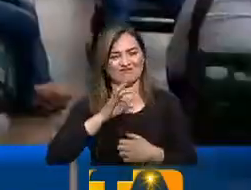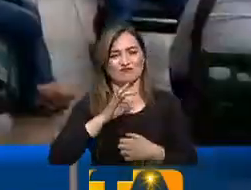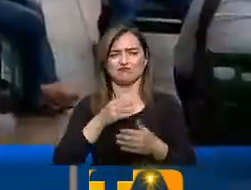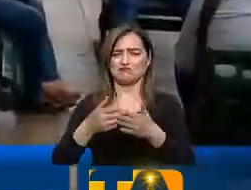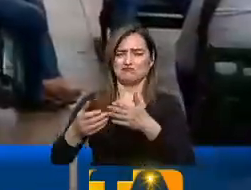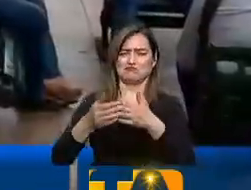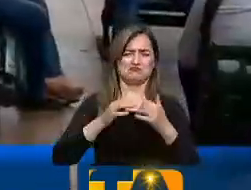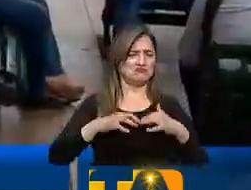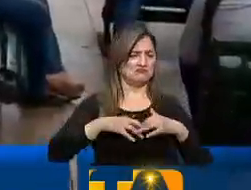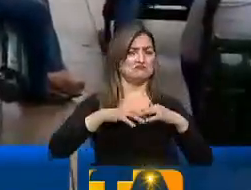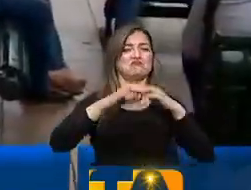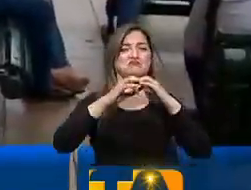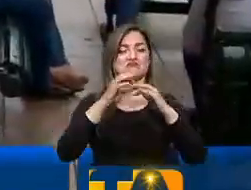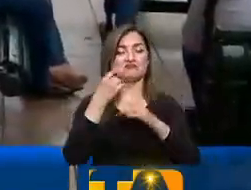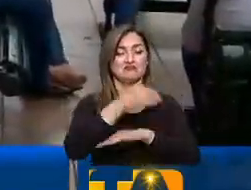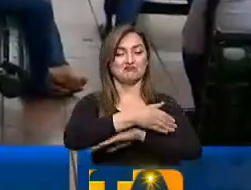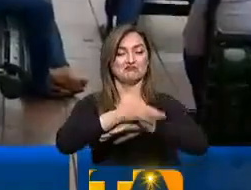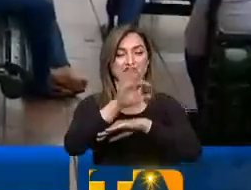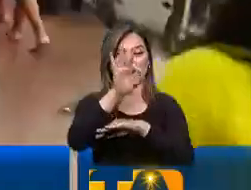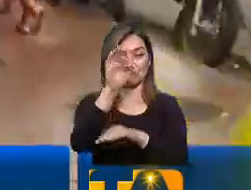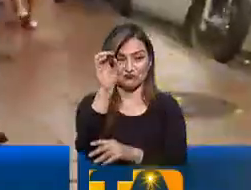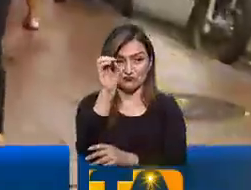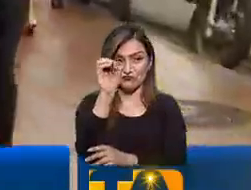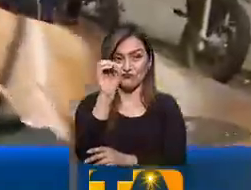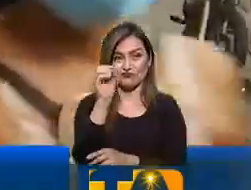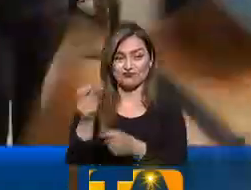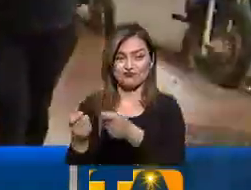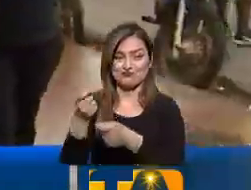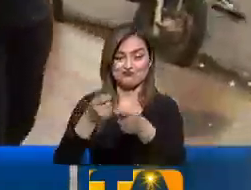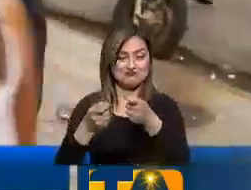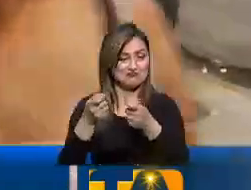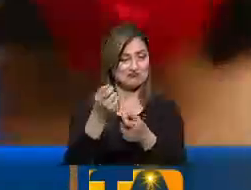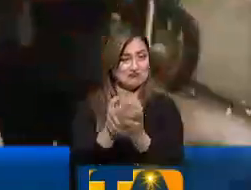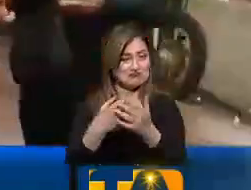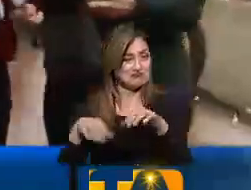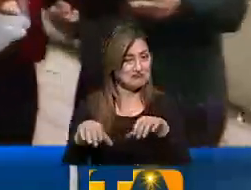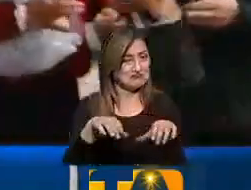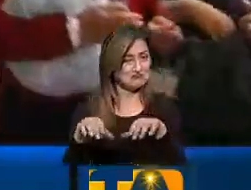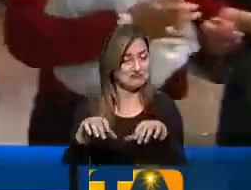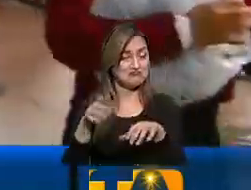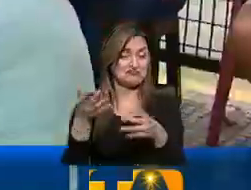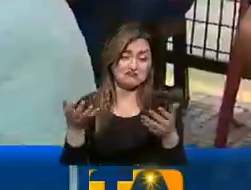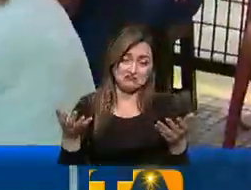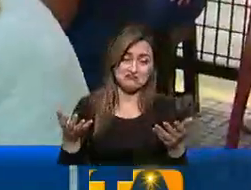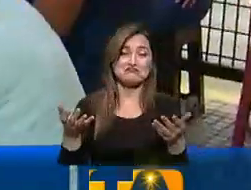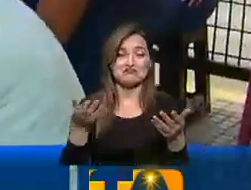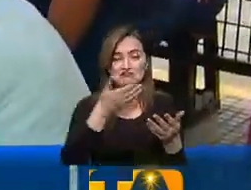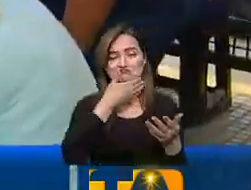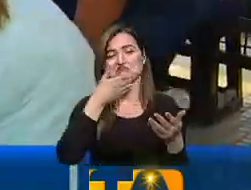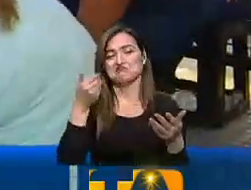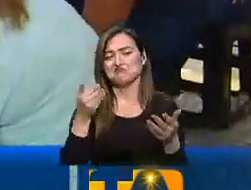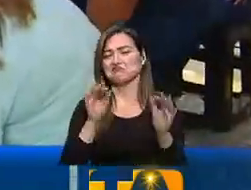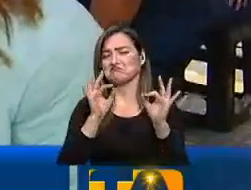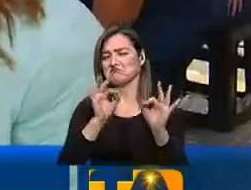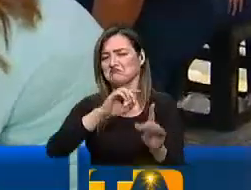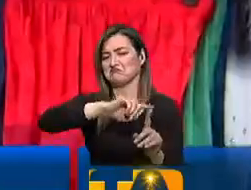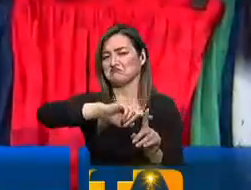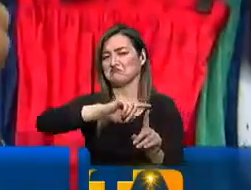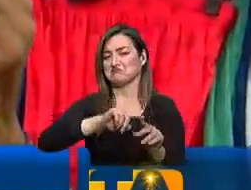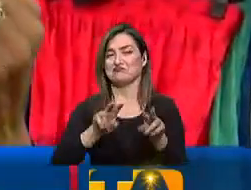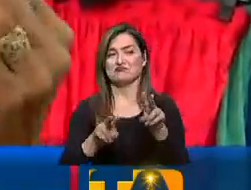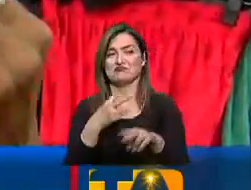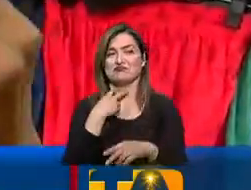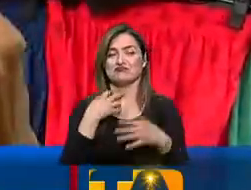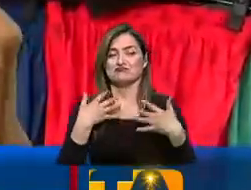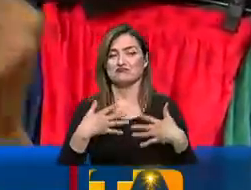se evidencia claramente en la 9 de octubre y la Bahía. La reactivación económica en el sector comercial pasa por su mejor momento, aunque sí hay miedo. Hay